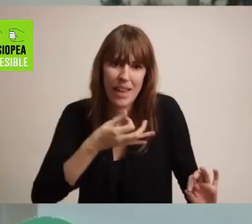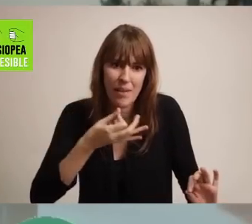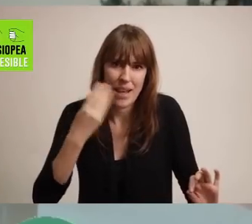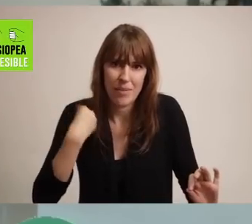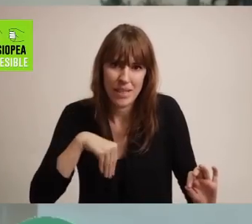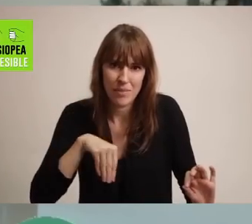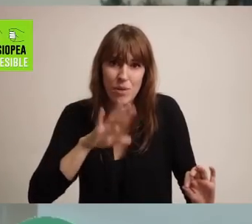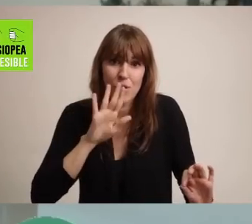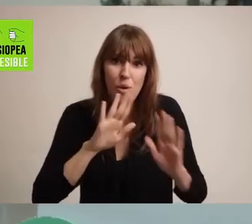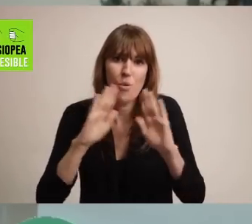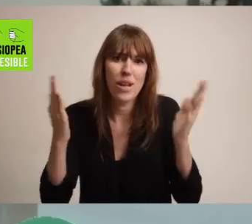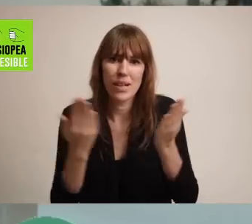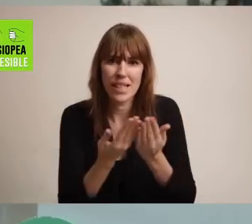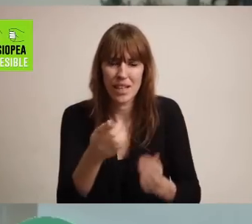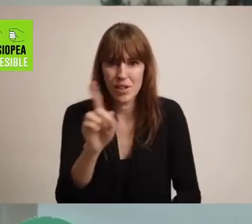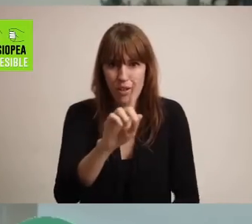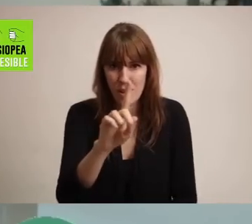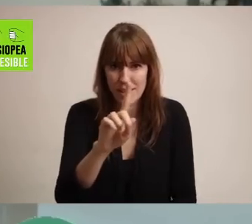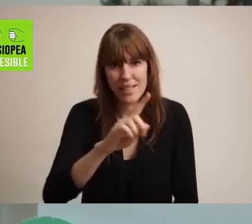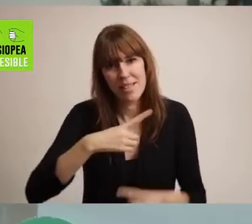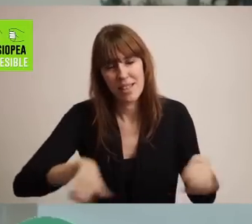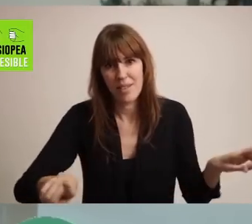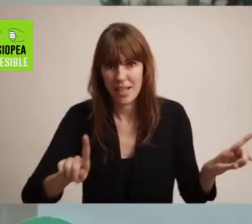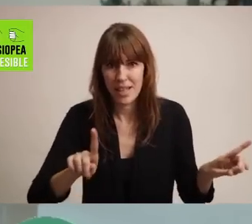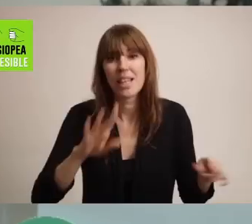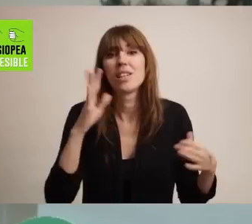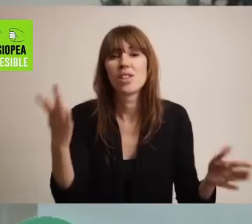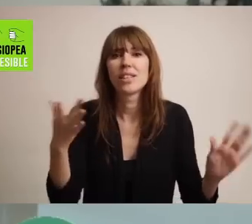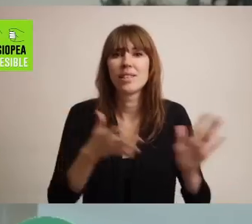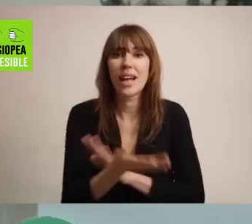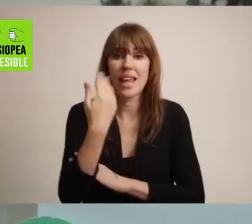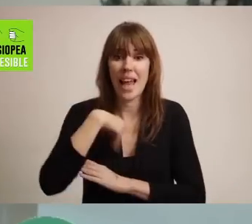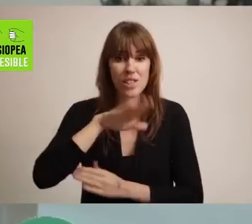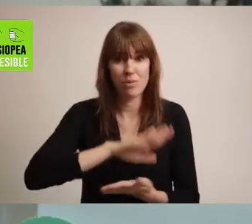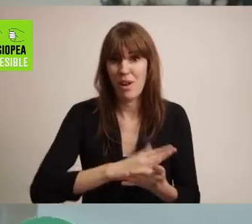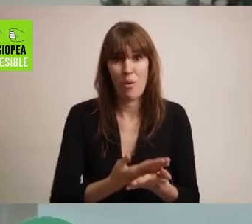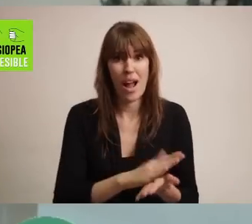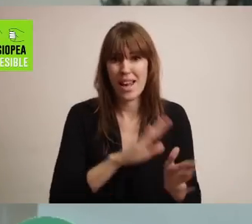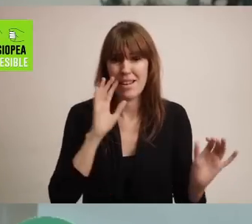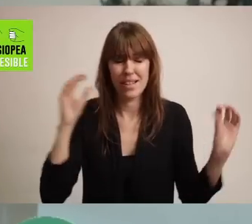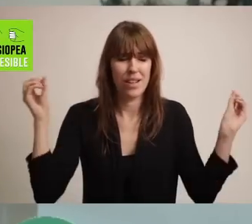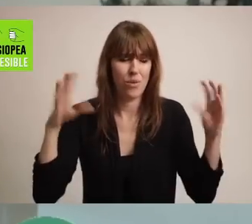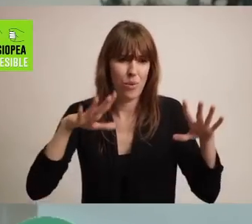que es otra cosa. Entonces ahí ya estaríamos siendo plenamente canales de luz.